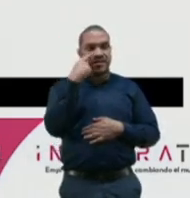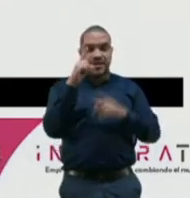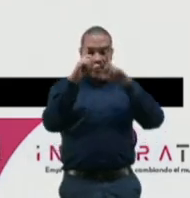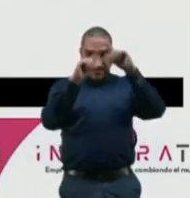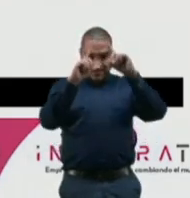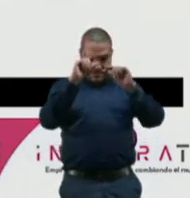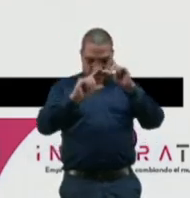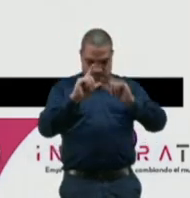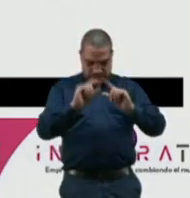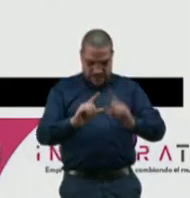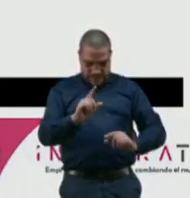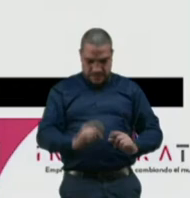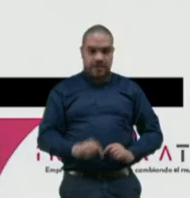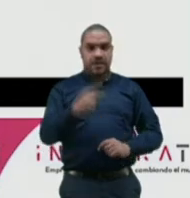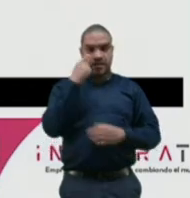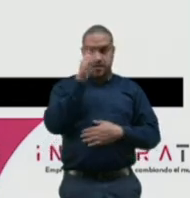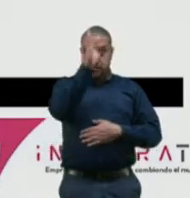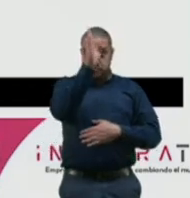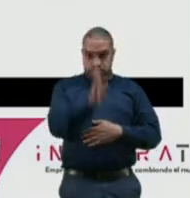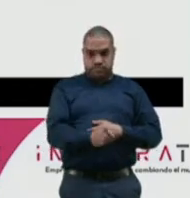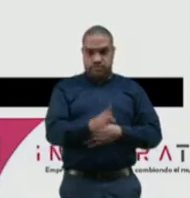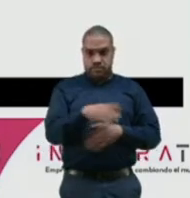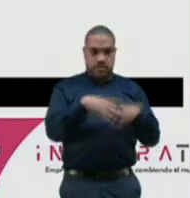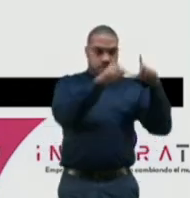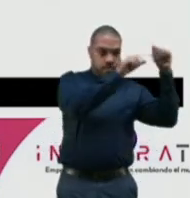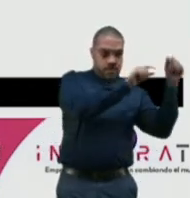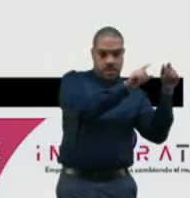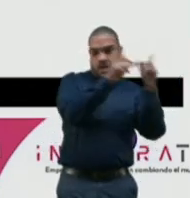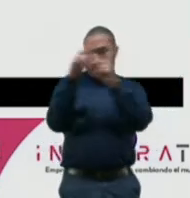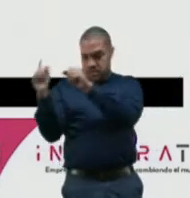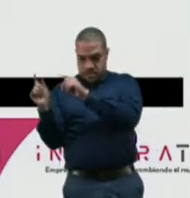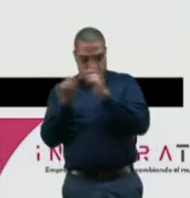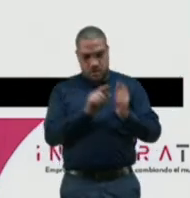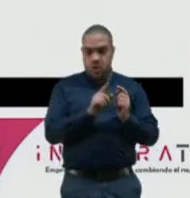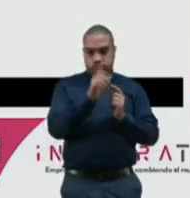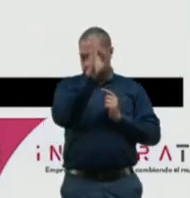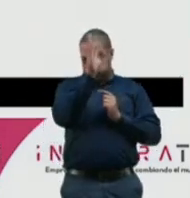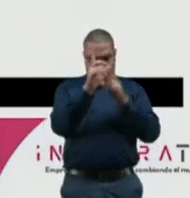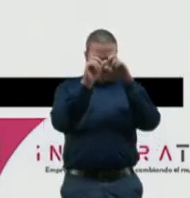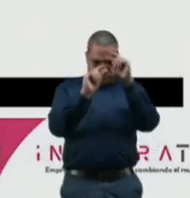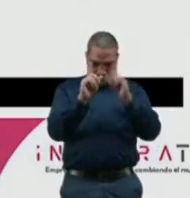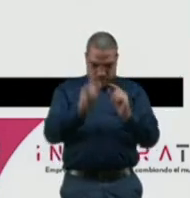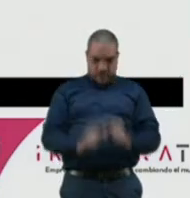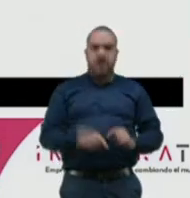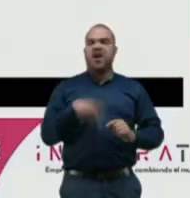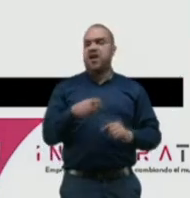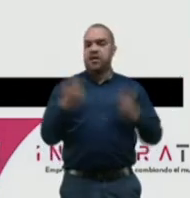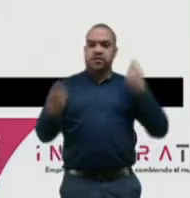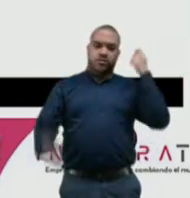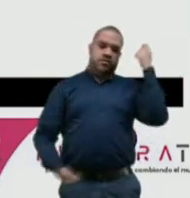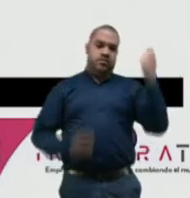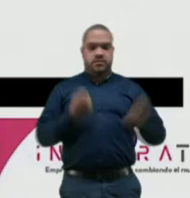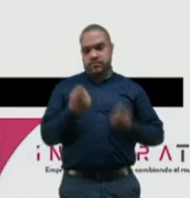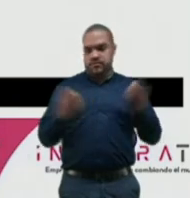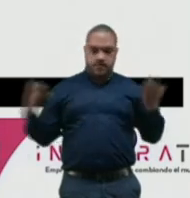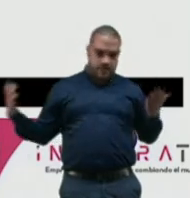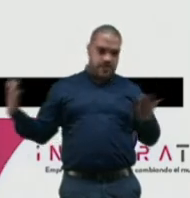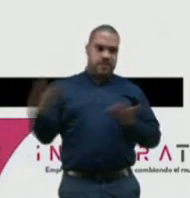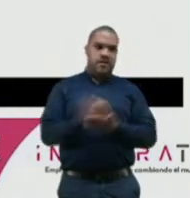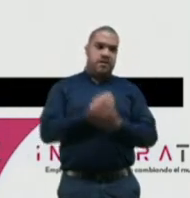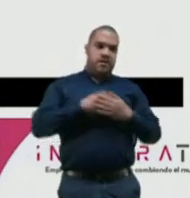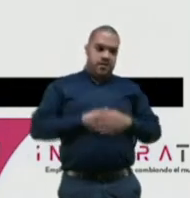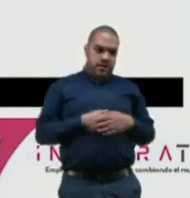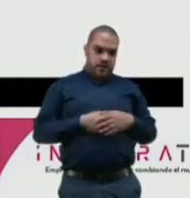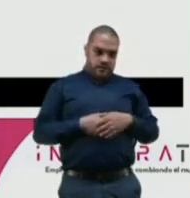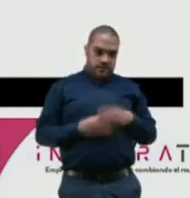esto. Todos los productos se necesitan y se usan. El mercado es lo suficientemente grande. El valor del el